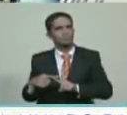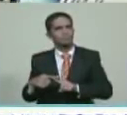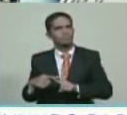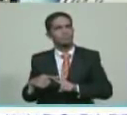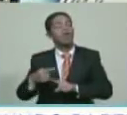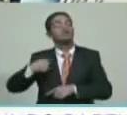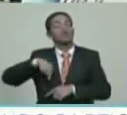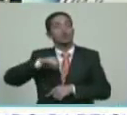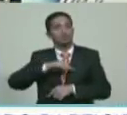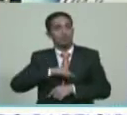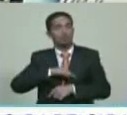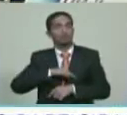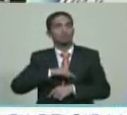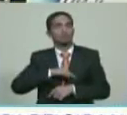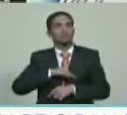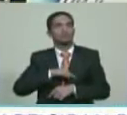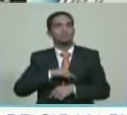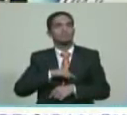hemos logrado ingresar